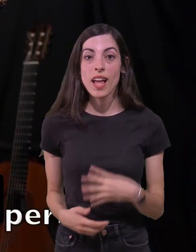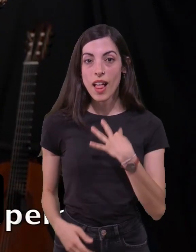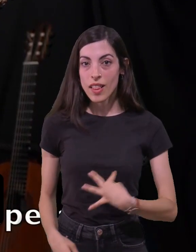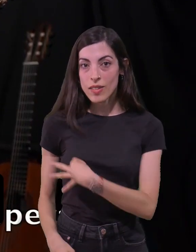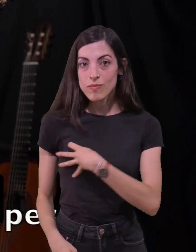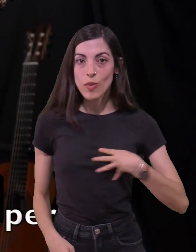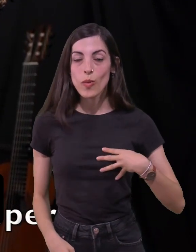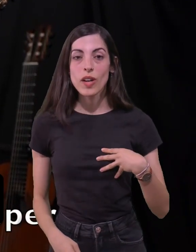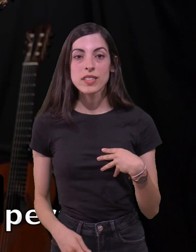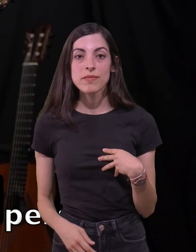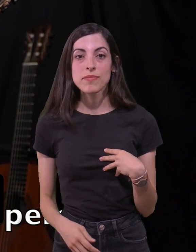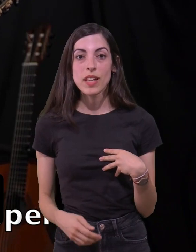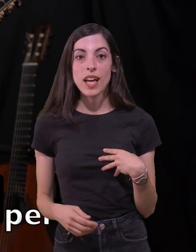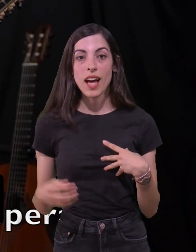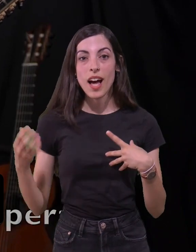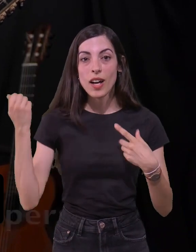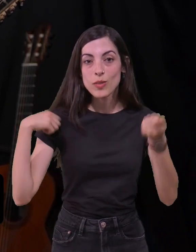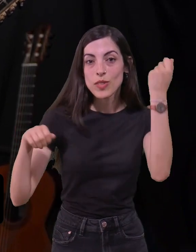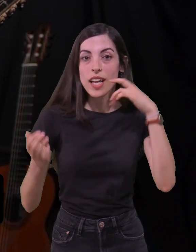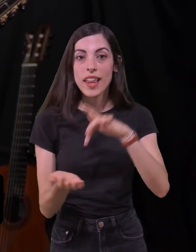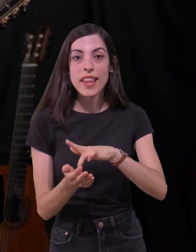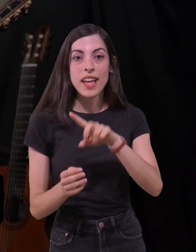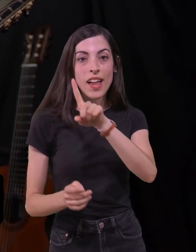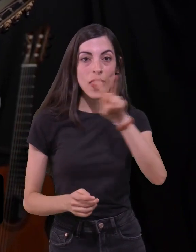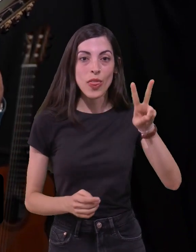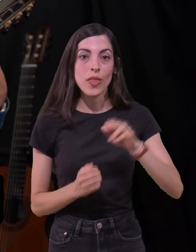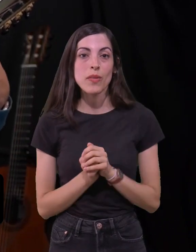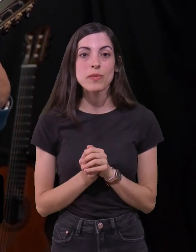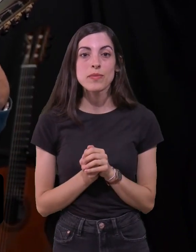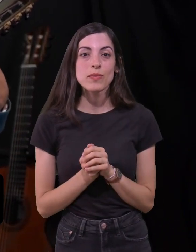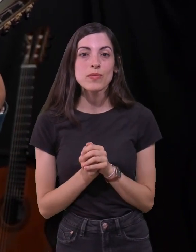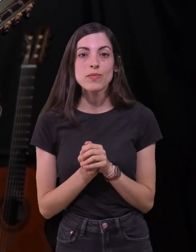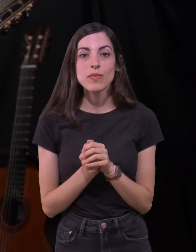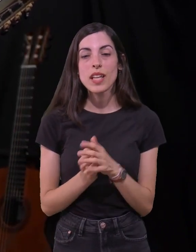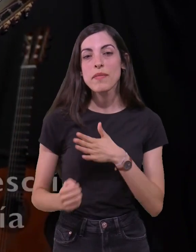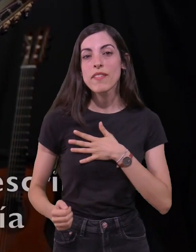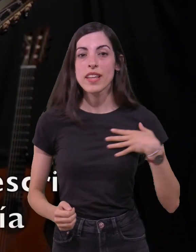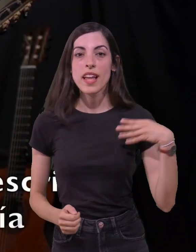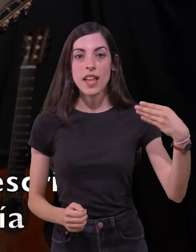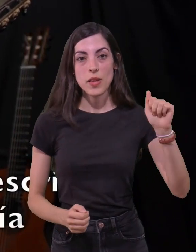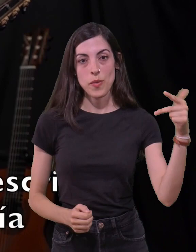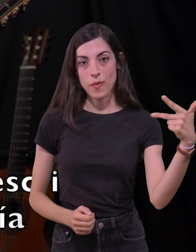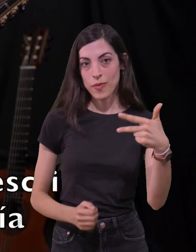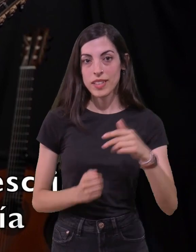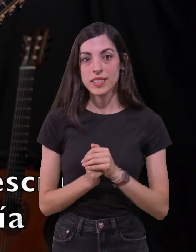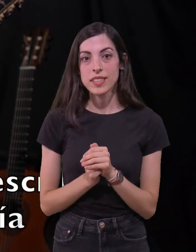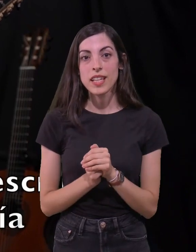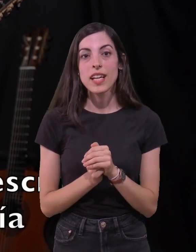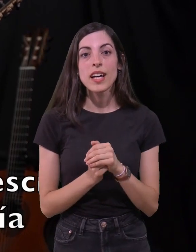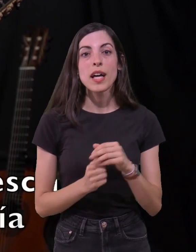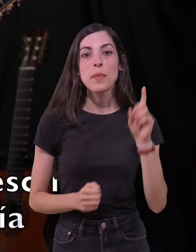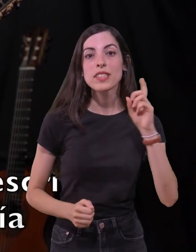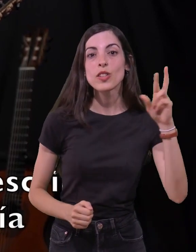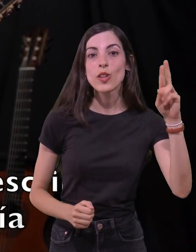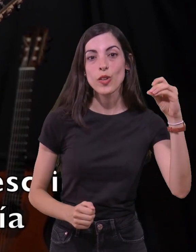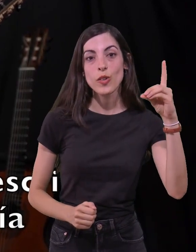la croata por su parte que actuará el día 12 no ha podido ocultar su preferencia por Bach el maestro Rodrigo o escarlatti